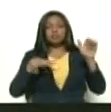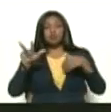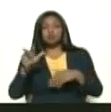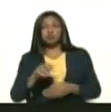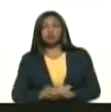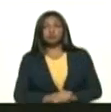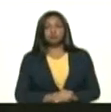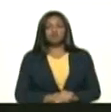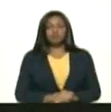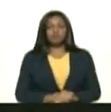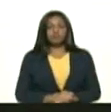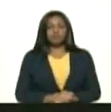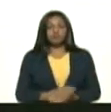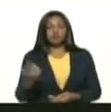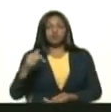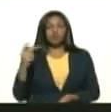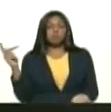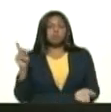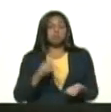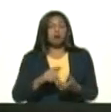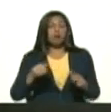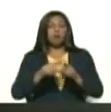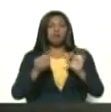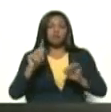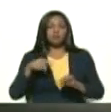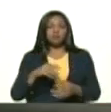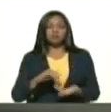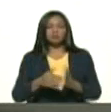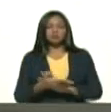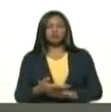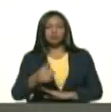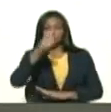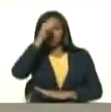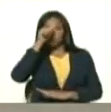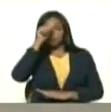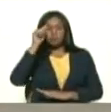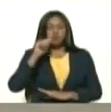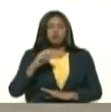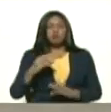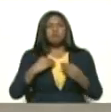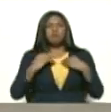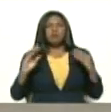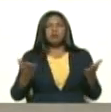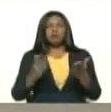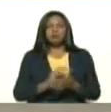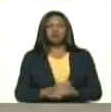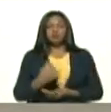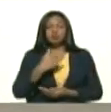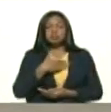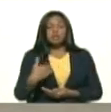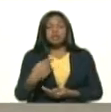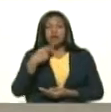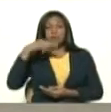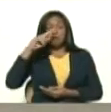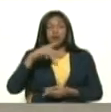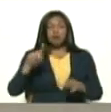Padre Numa, hoy estamos precisamente en Domingo de Resurrección. Yo quisiera que el Padre Numa nos